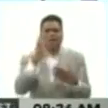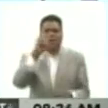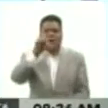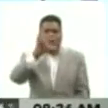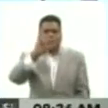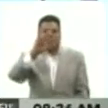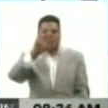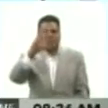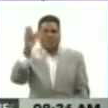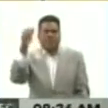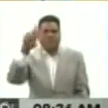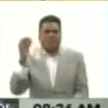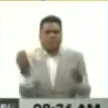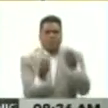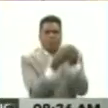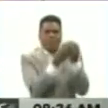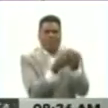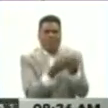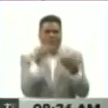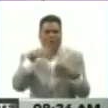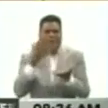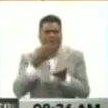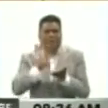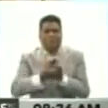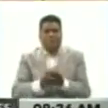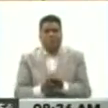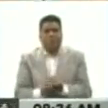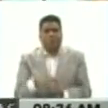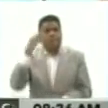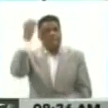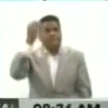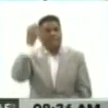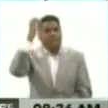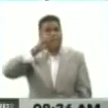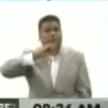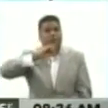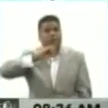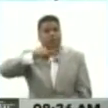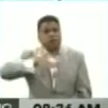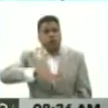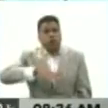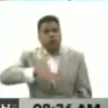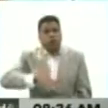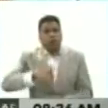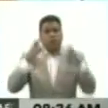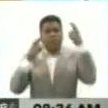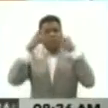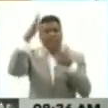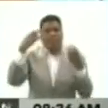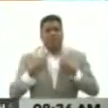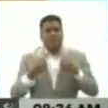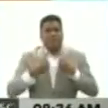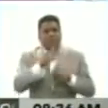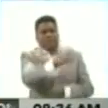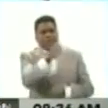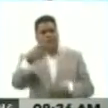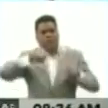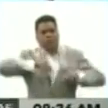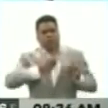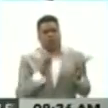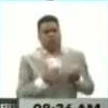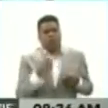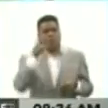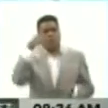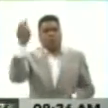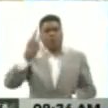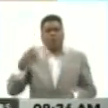casa por haber estado con nosotros. Nosotros, por supuesto, lo dejamos con ese pensamiento histórico del comandante Hugo Chávez que vive en cada uno de nosotros, del pueblo